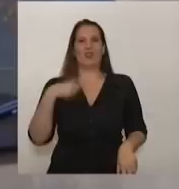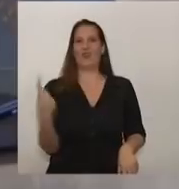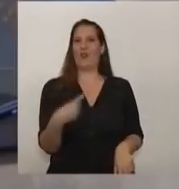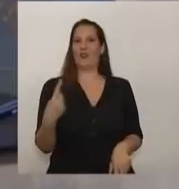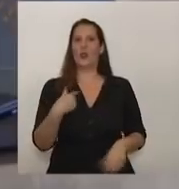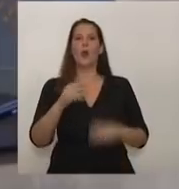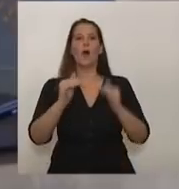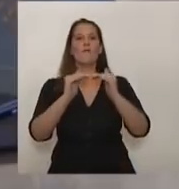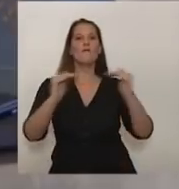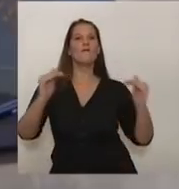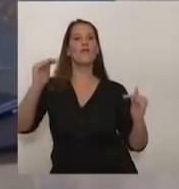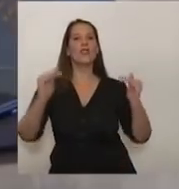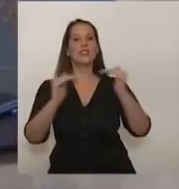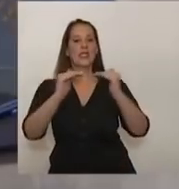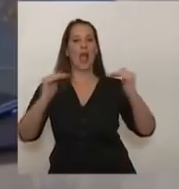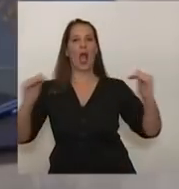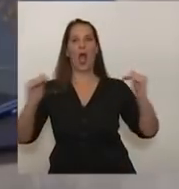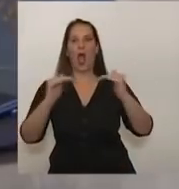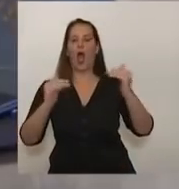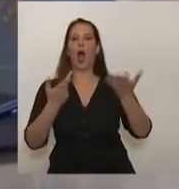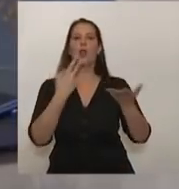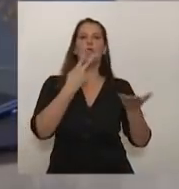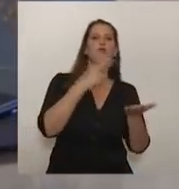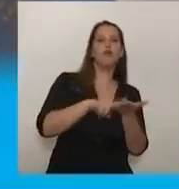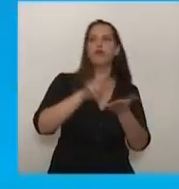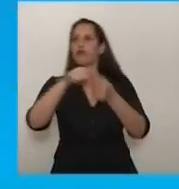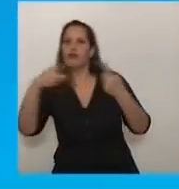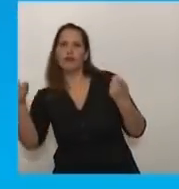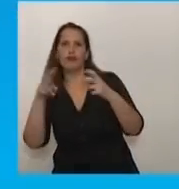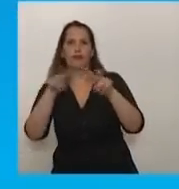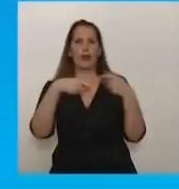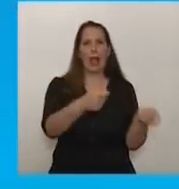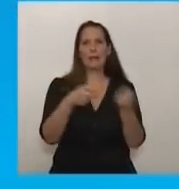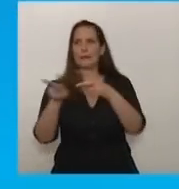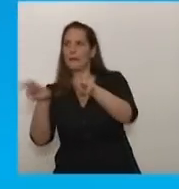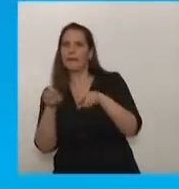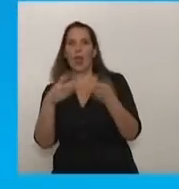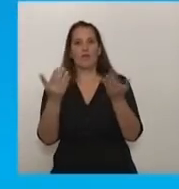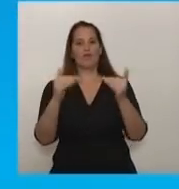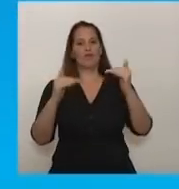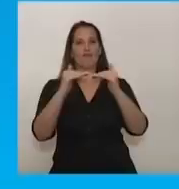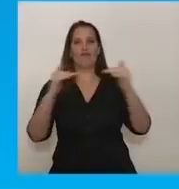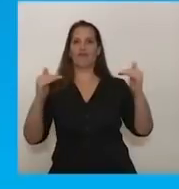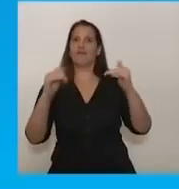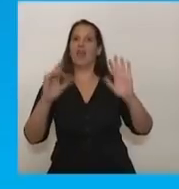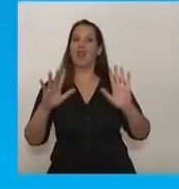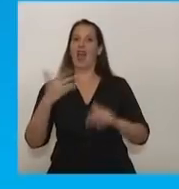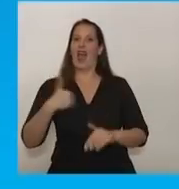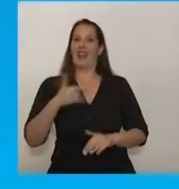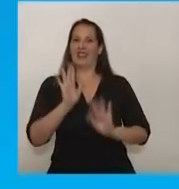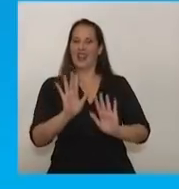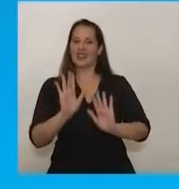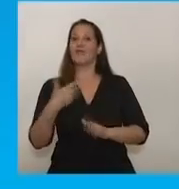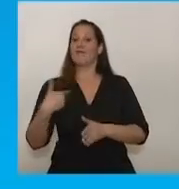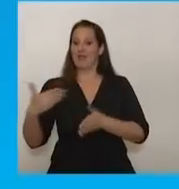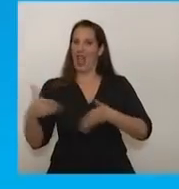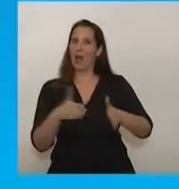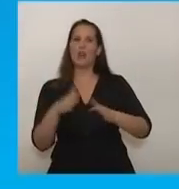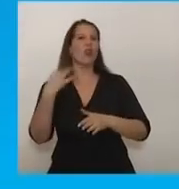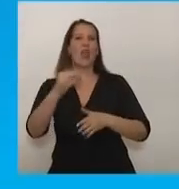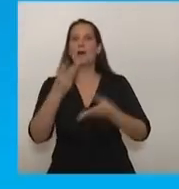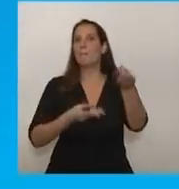fiscal se haya convertido en parte del sentido común de la política argentina. El camino pasa por mantener el equilibrio